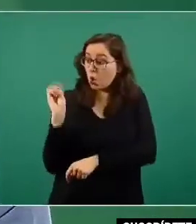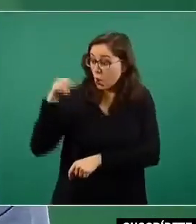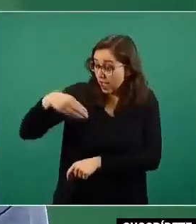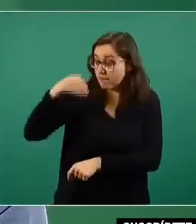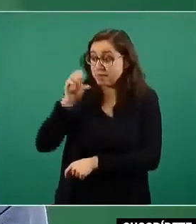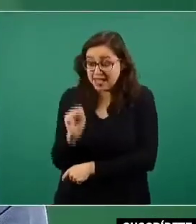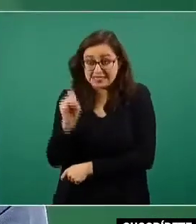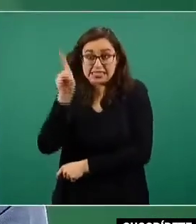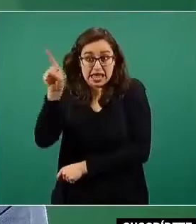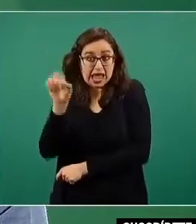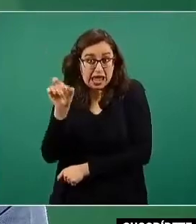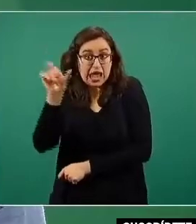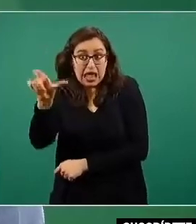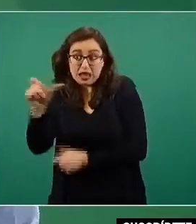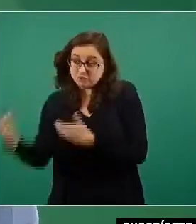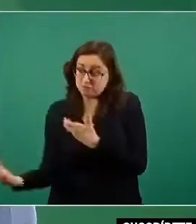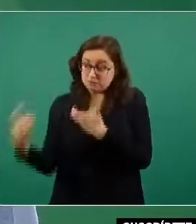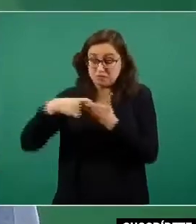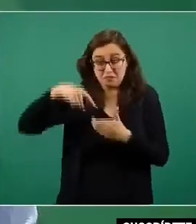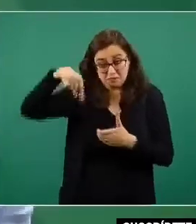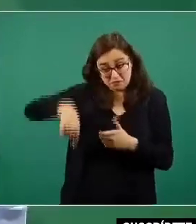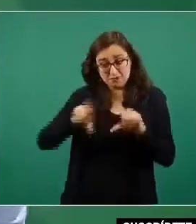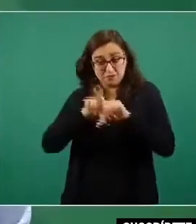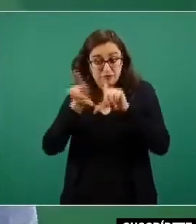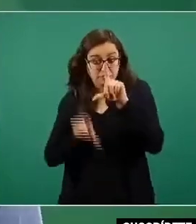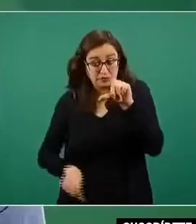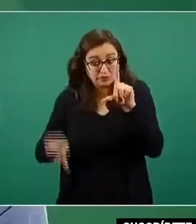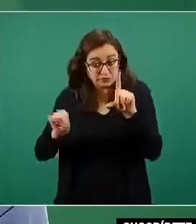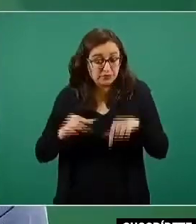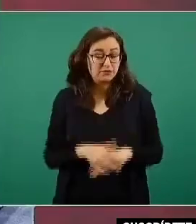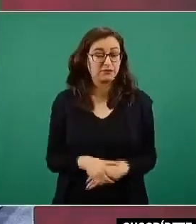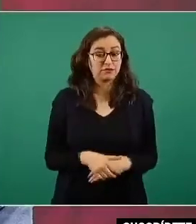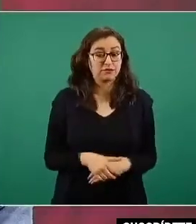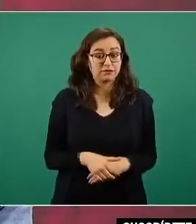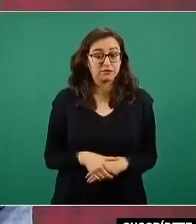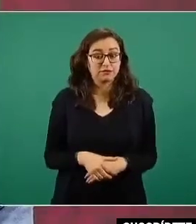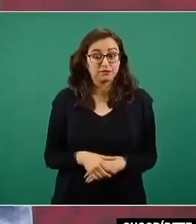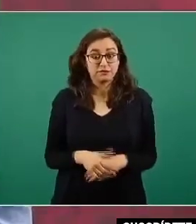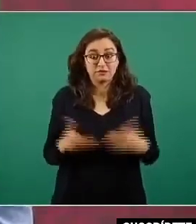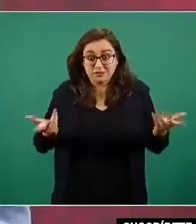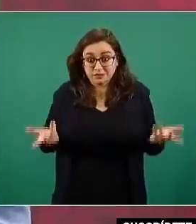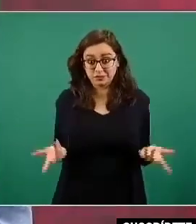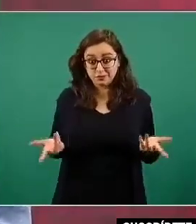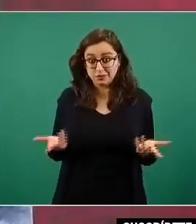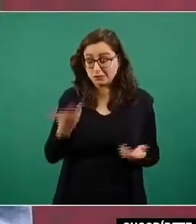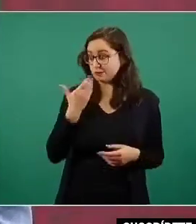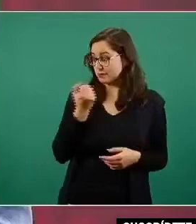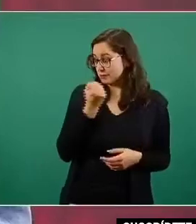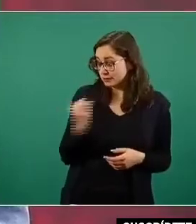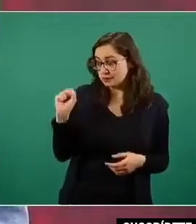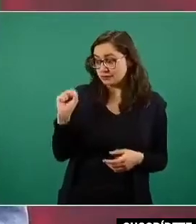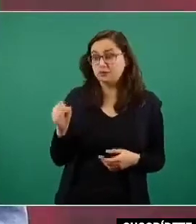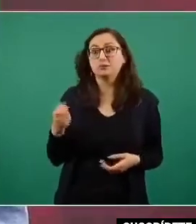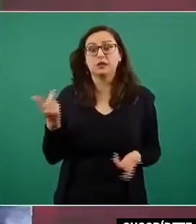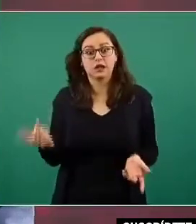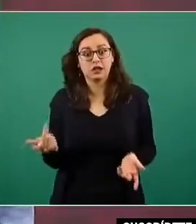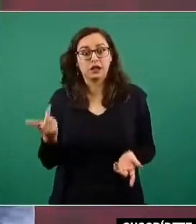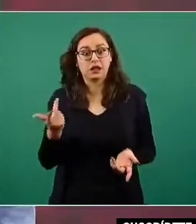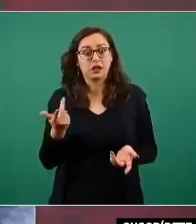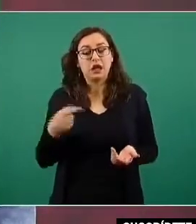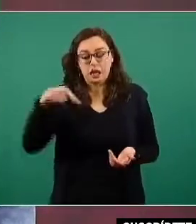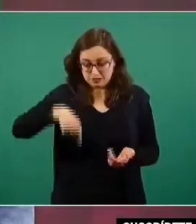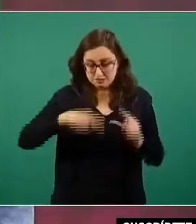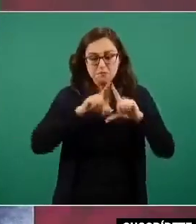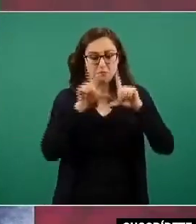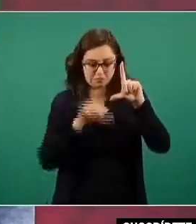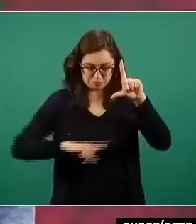Mundial de la Salud, por ejemplo, alguien que ha formado parte de ese comité y es todavía miembro del